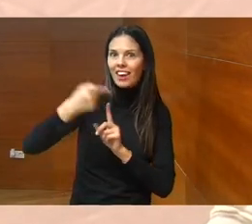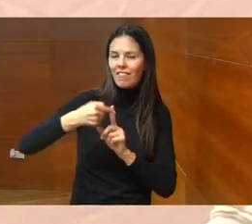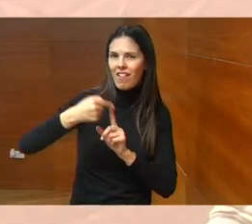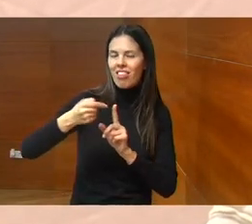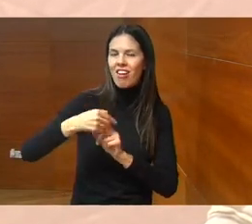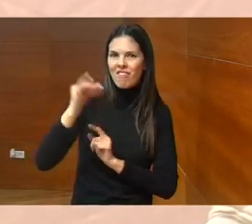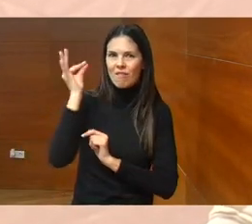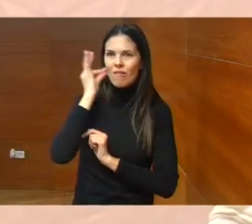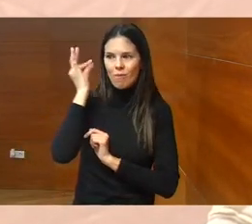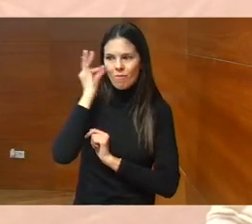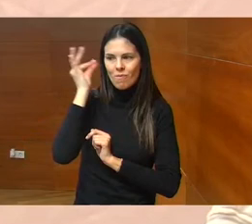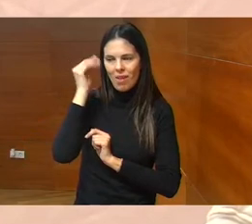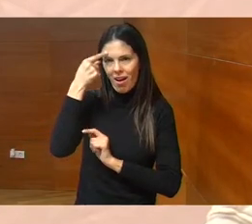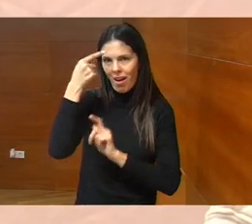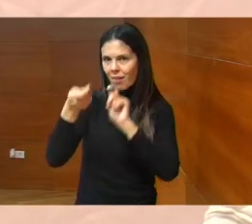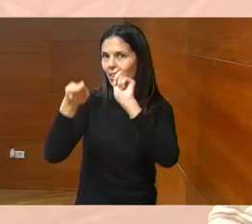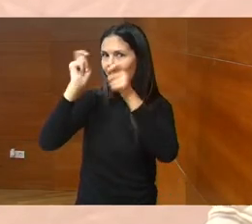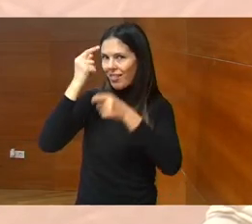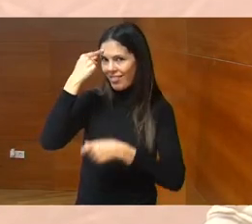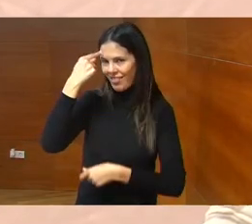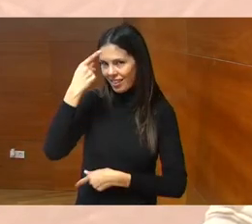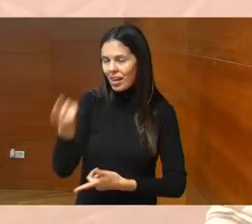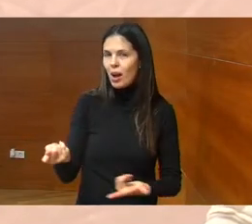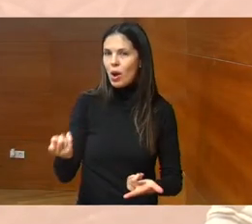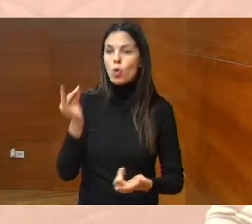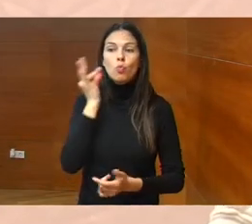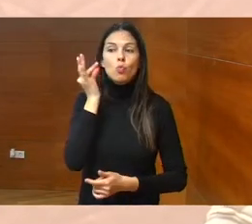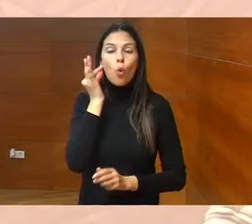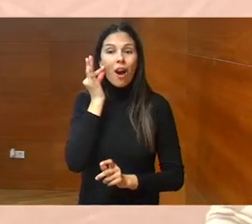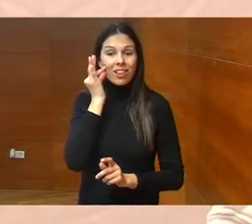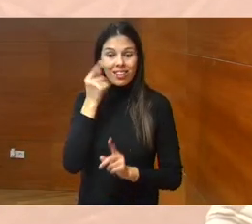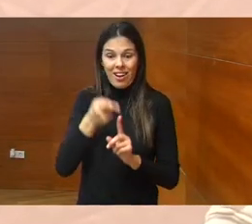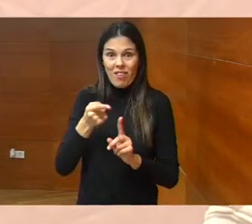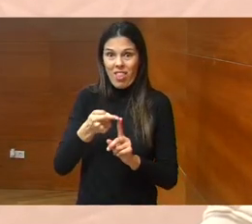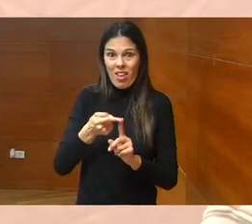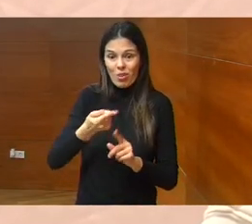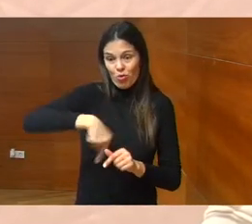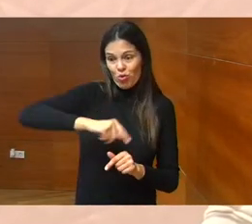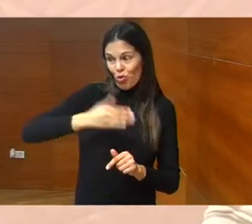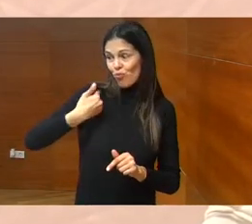esas muelles referentes que nos notivemos